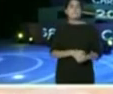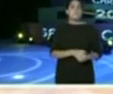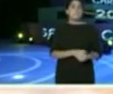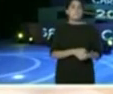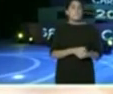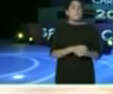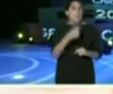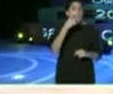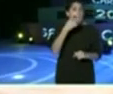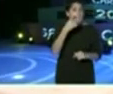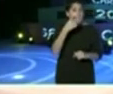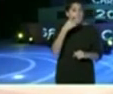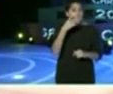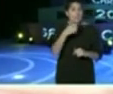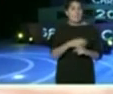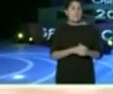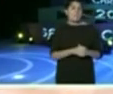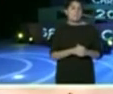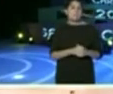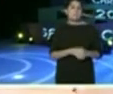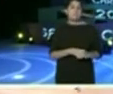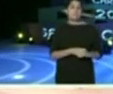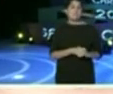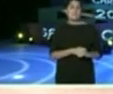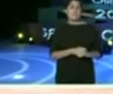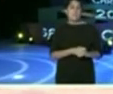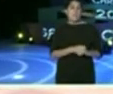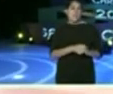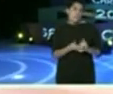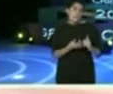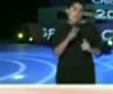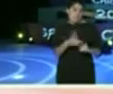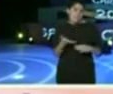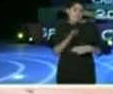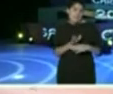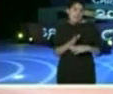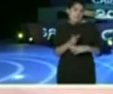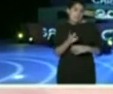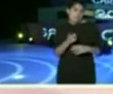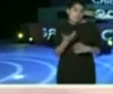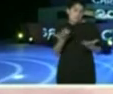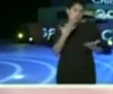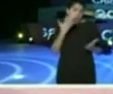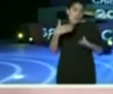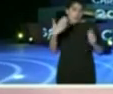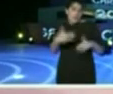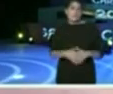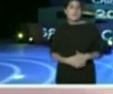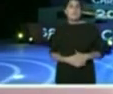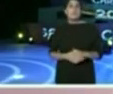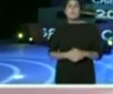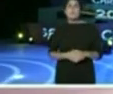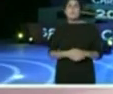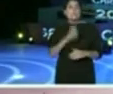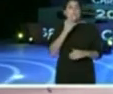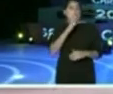porque no tiene por qué ser... cierto que haya un representante aquí a estas horas de la noche. No son horas tampoco, ¿eh? Los esperaremos. Si te parece, Emilio,